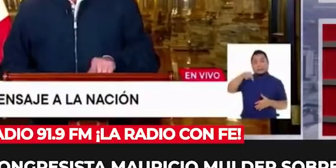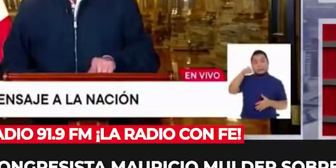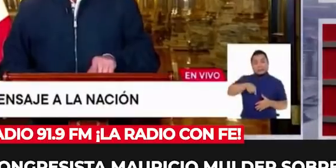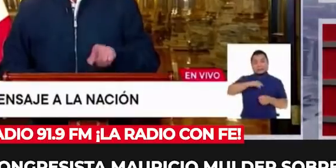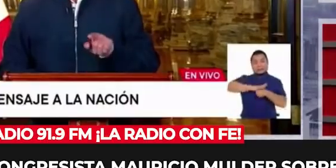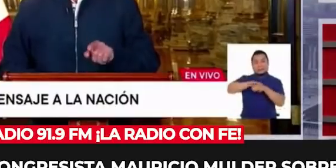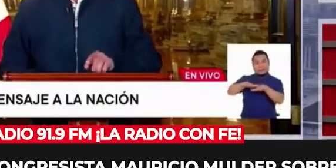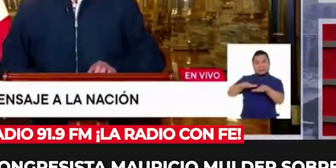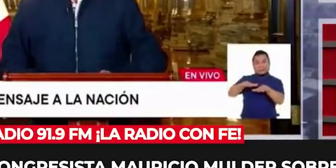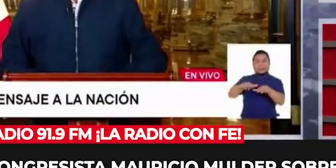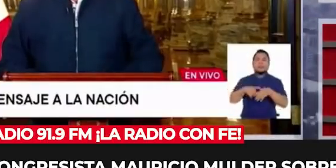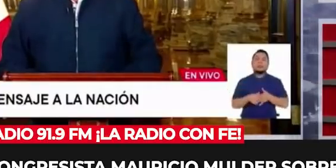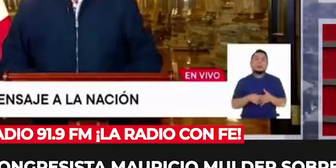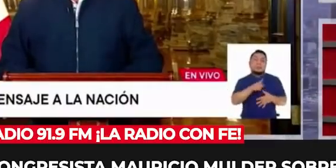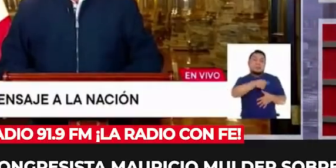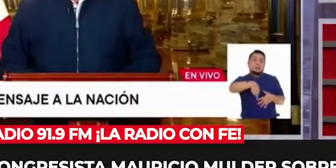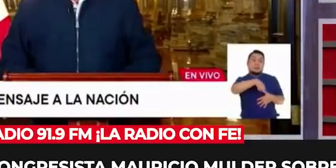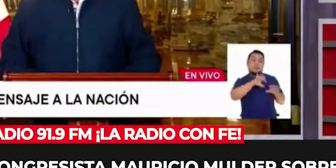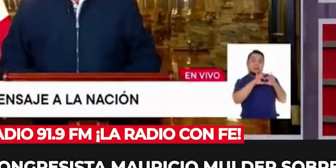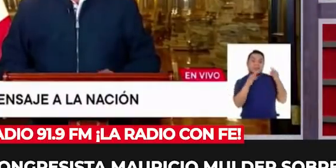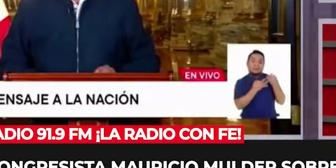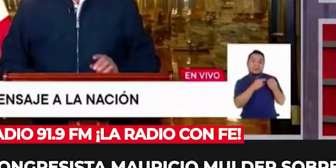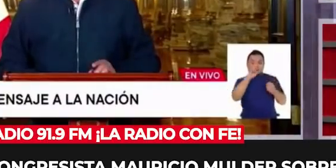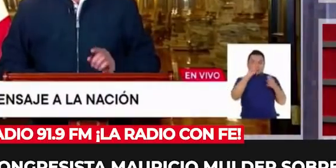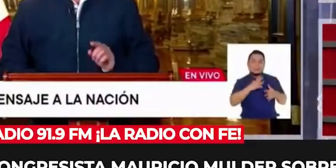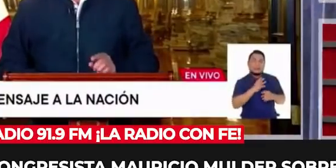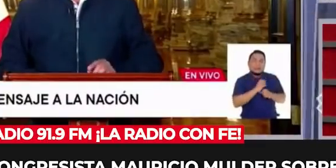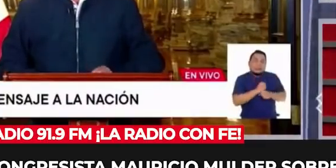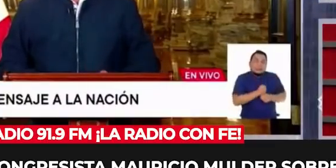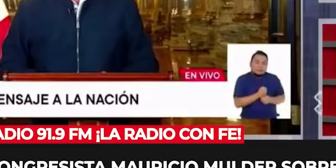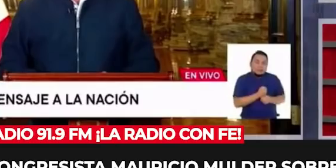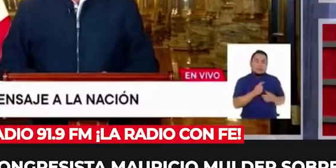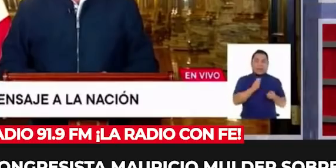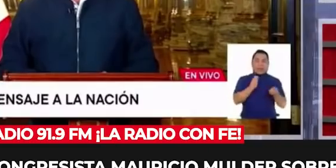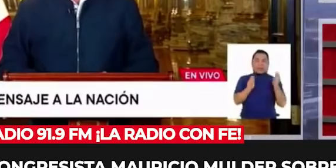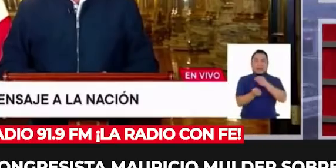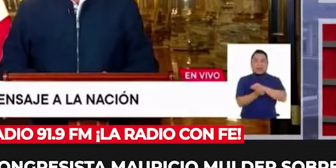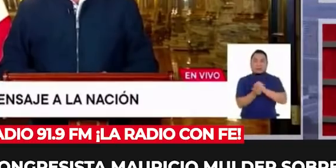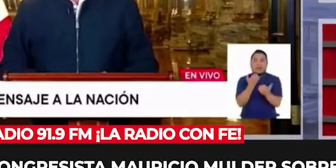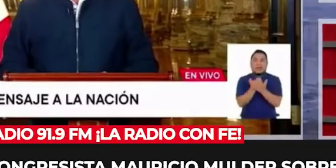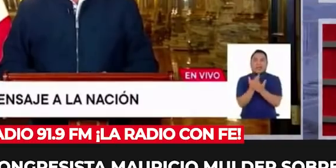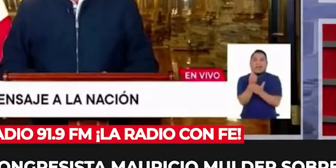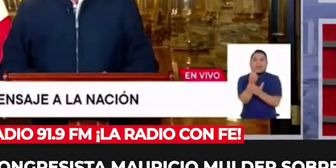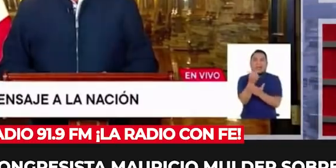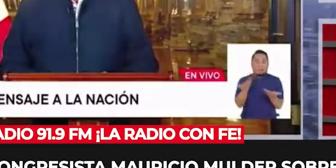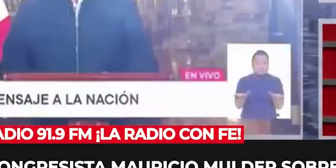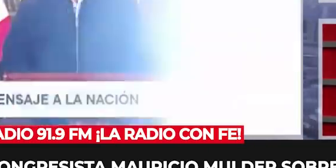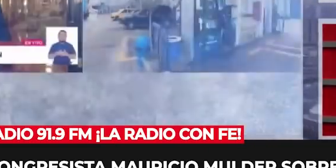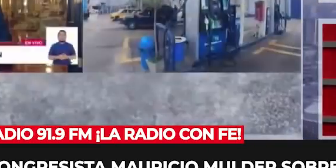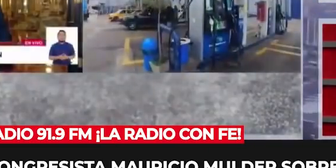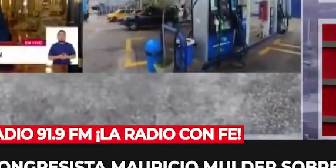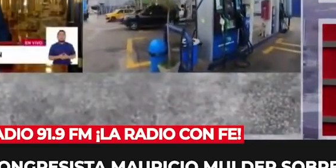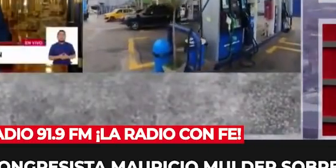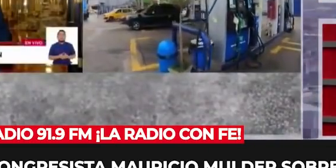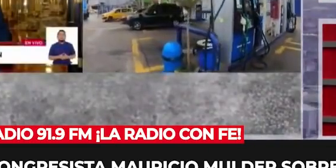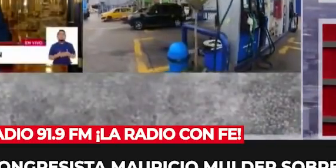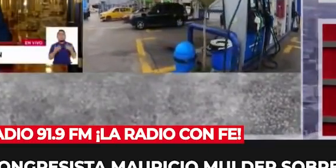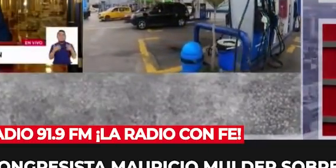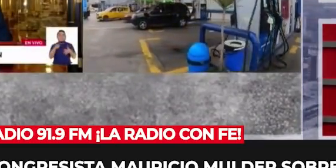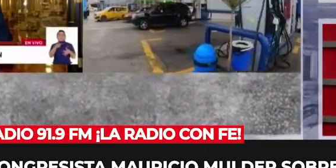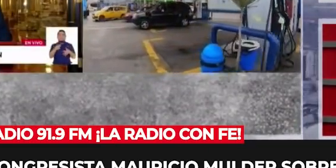Entonces, ¿qué podemos esperar de alguien que está atado también al destino? Y acá cambio el tema, o de repente es el mismo